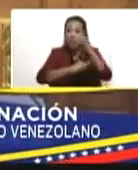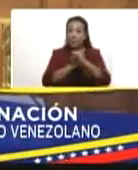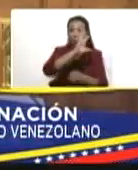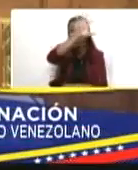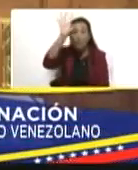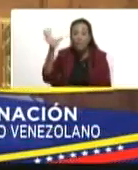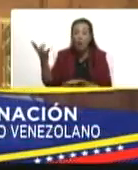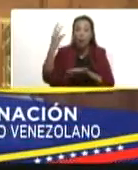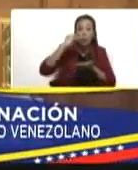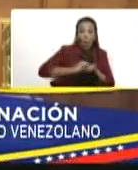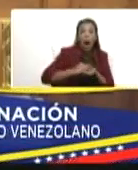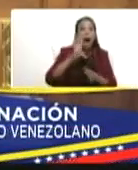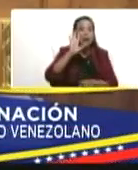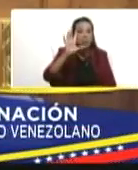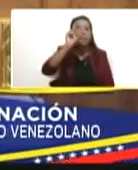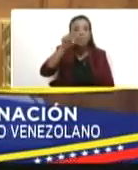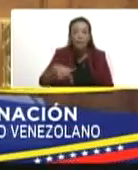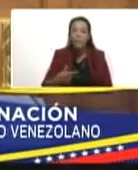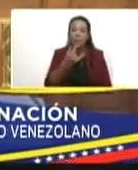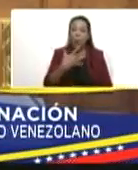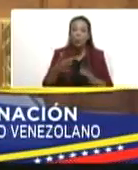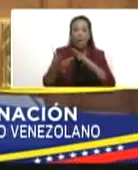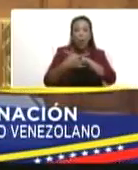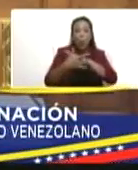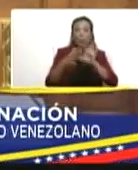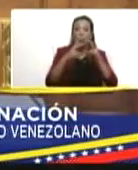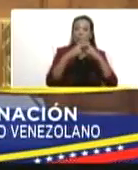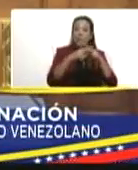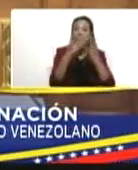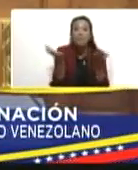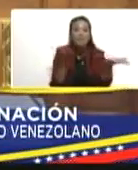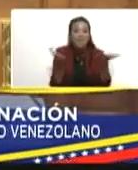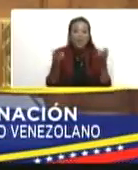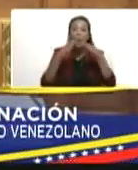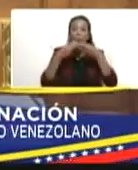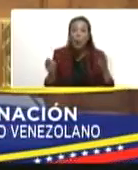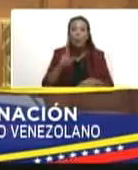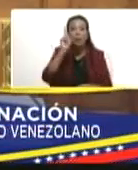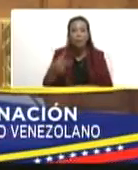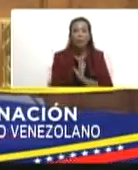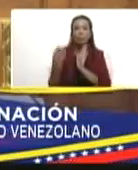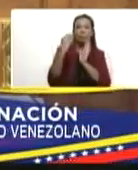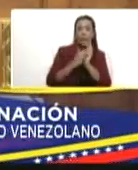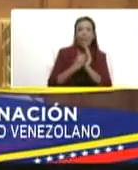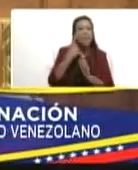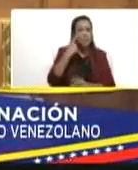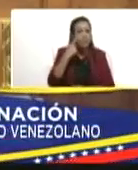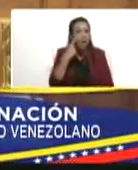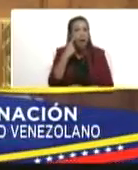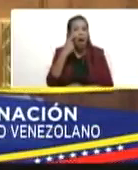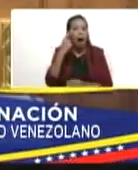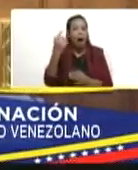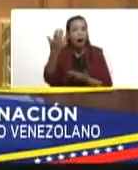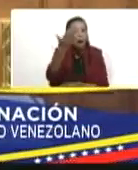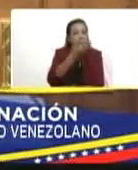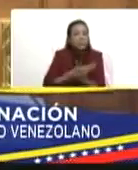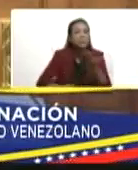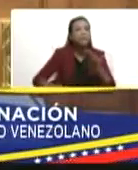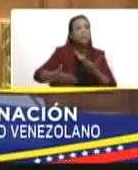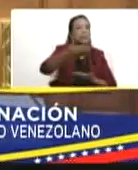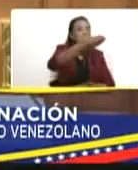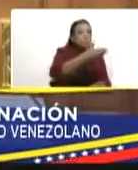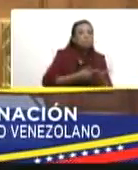internacional así como para insumos y equipos para la prestación de servicios públicos tenemos que seguir triangulando sépanlo